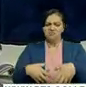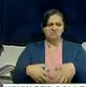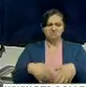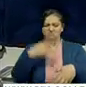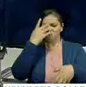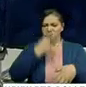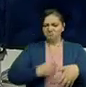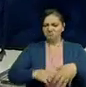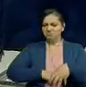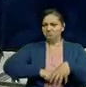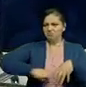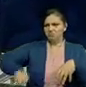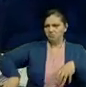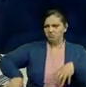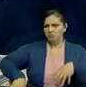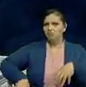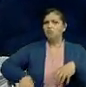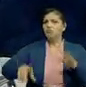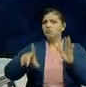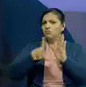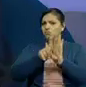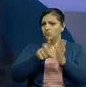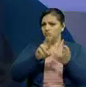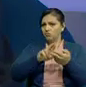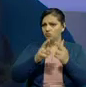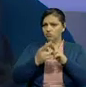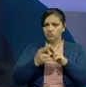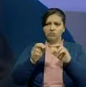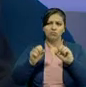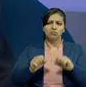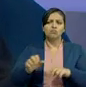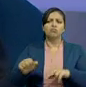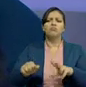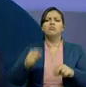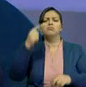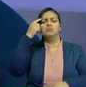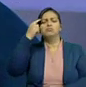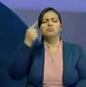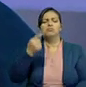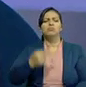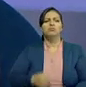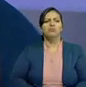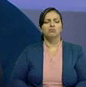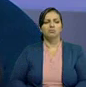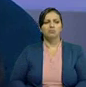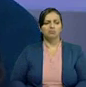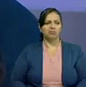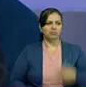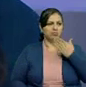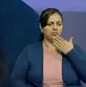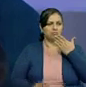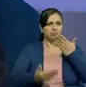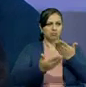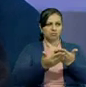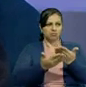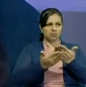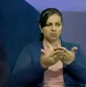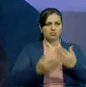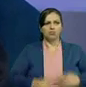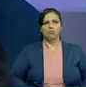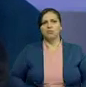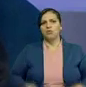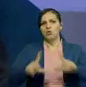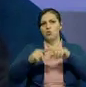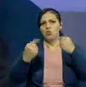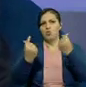esta oportunidad. Tengo que aclarar que yo hablaré no en nombre de la Conferencia Episcopal Ecuatoriana, sino a título personal.